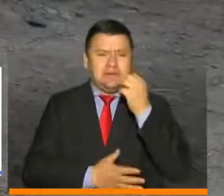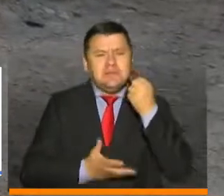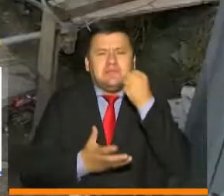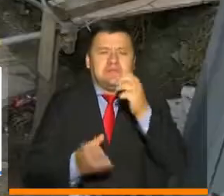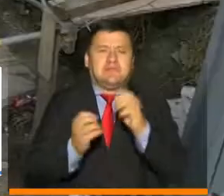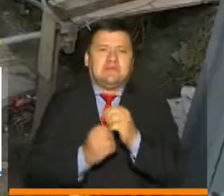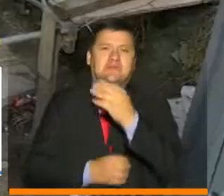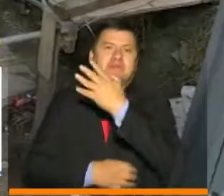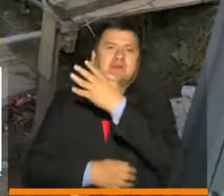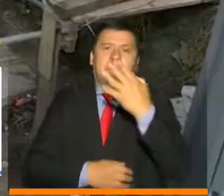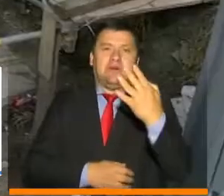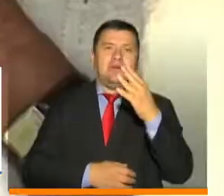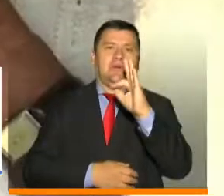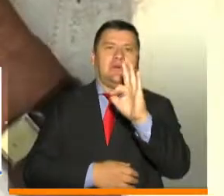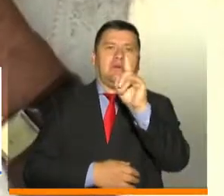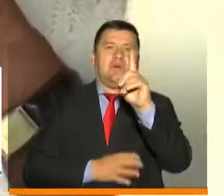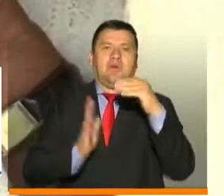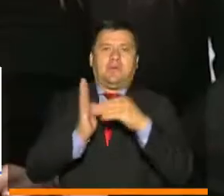desembolsado